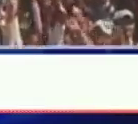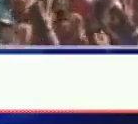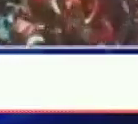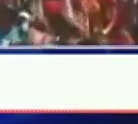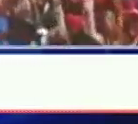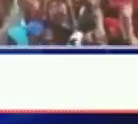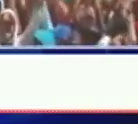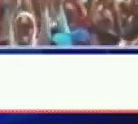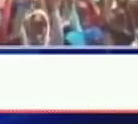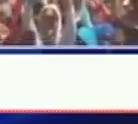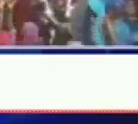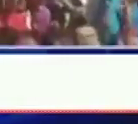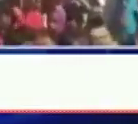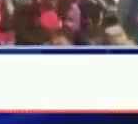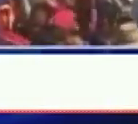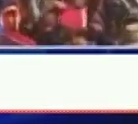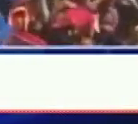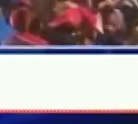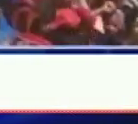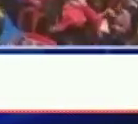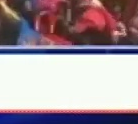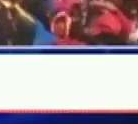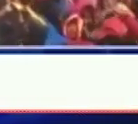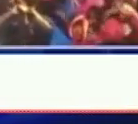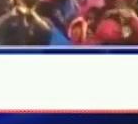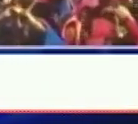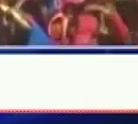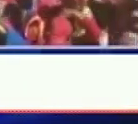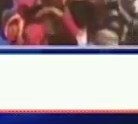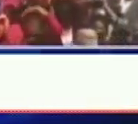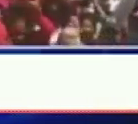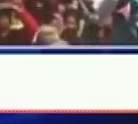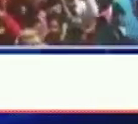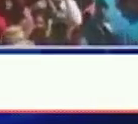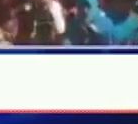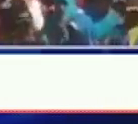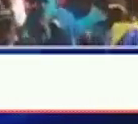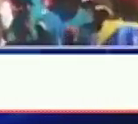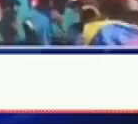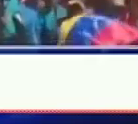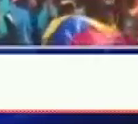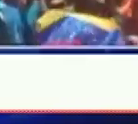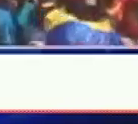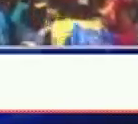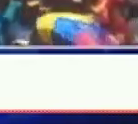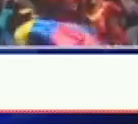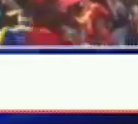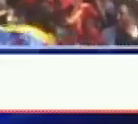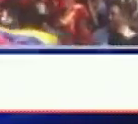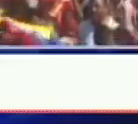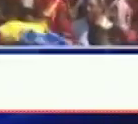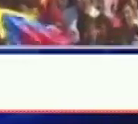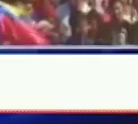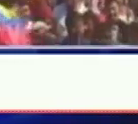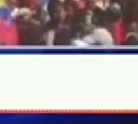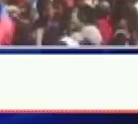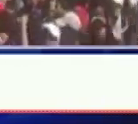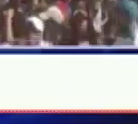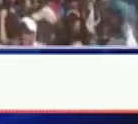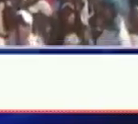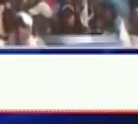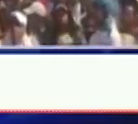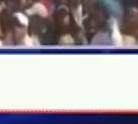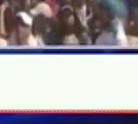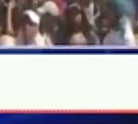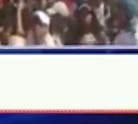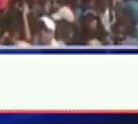el mundo porque nos ve mucha gente a través de facebook live periscope instagram twitter nos ve mucha gente en el mundo esta es la